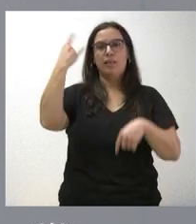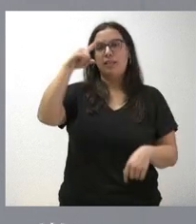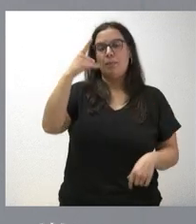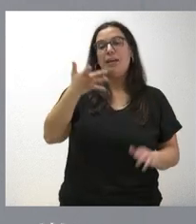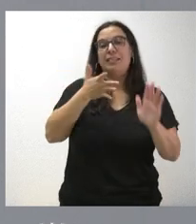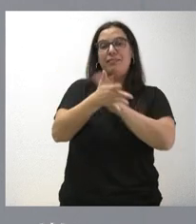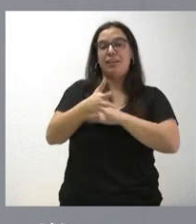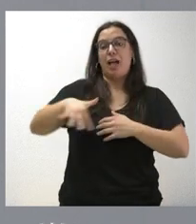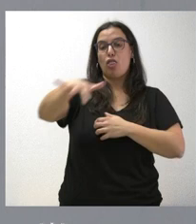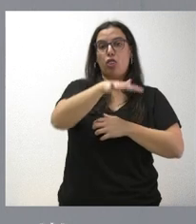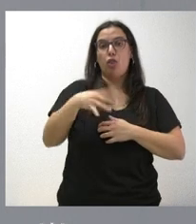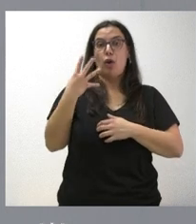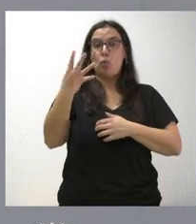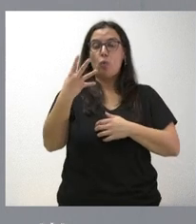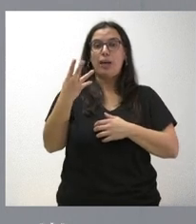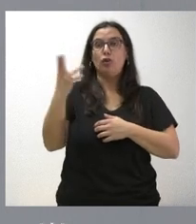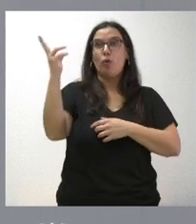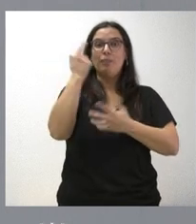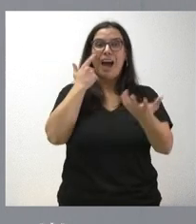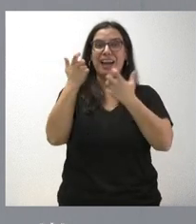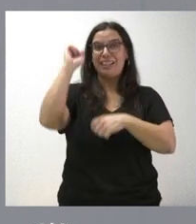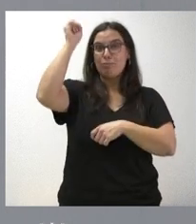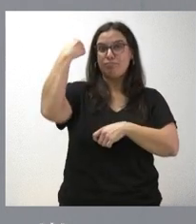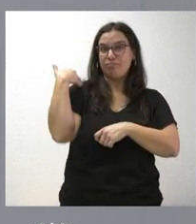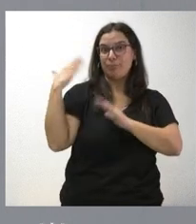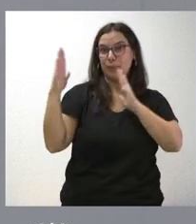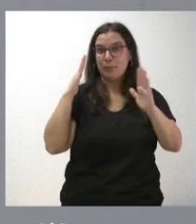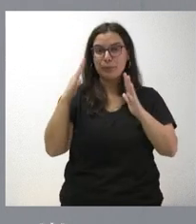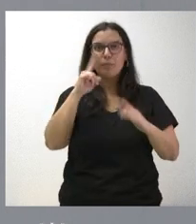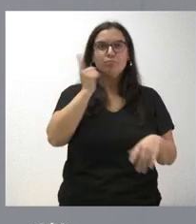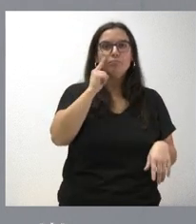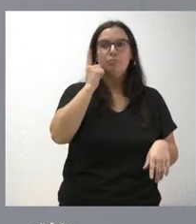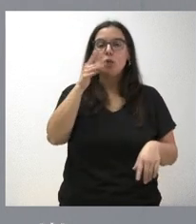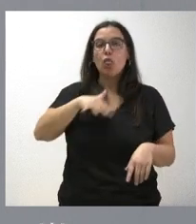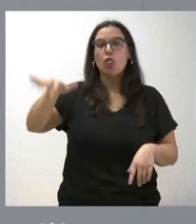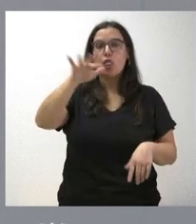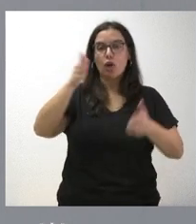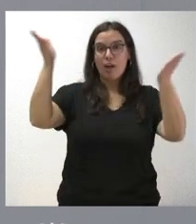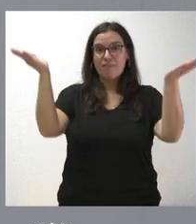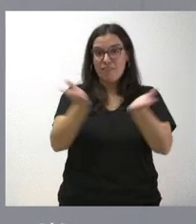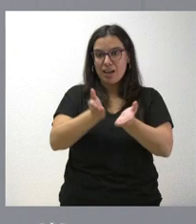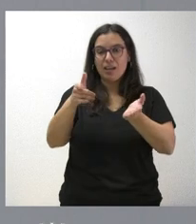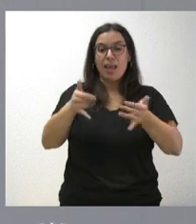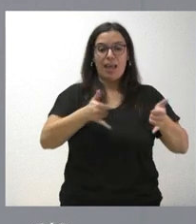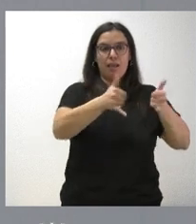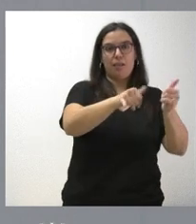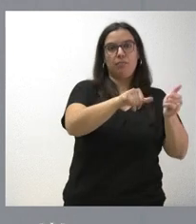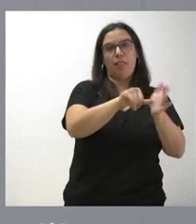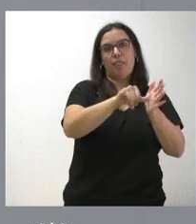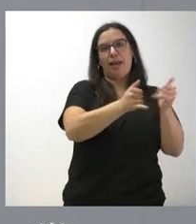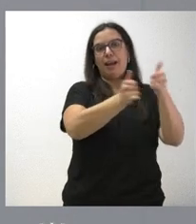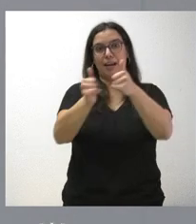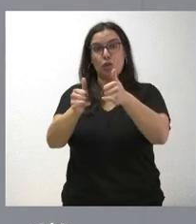rupestre identificados en los trabajos de prospección situados en las zonas altas del Valle que delimita dicho Arroyo y sus afluentes